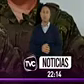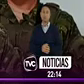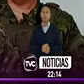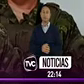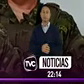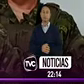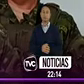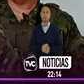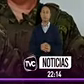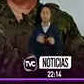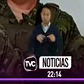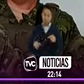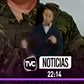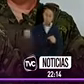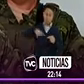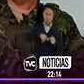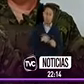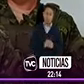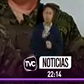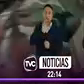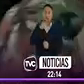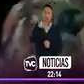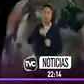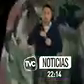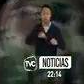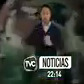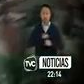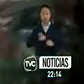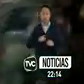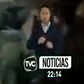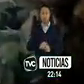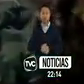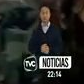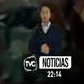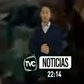un radio de acción de unos 5 metros. Con cámaras de José Cedeño desde Tulcán.